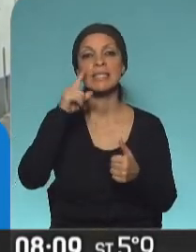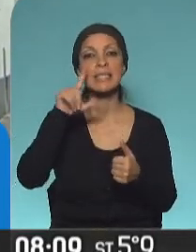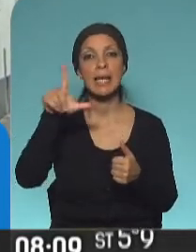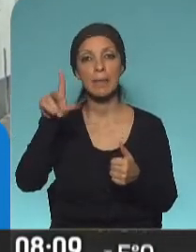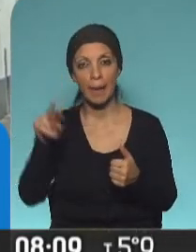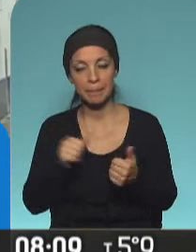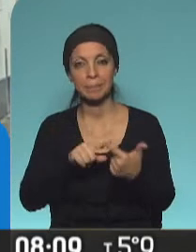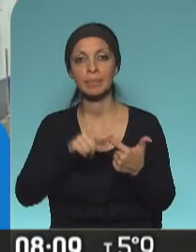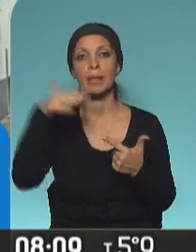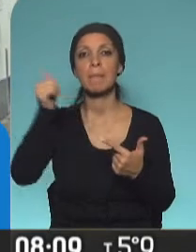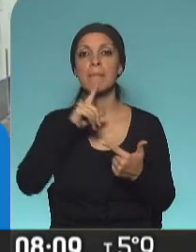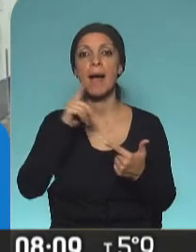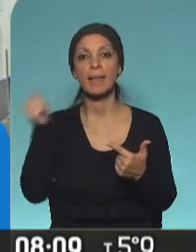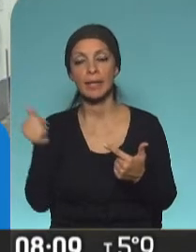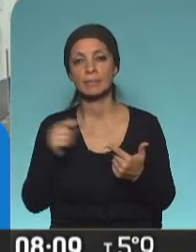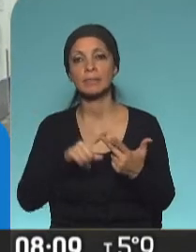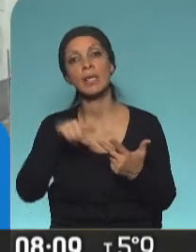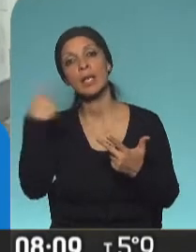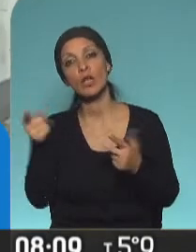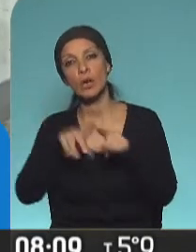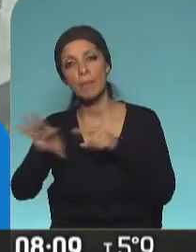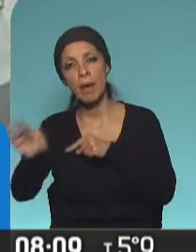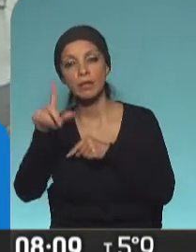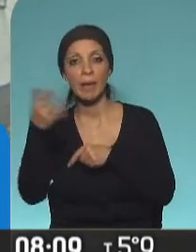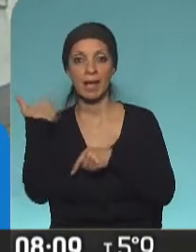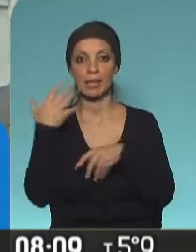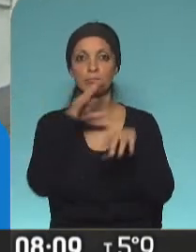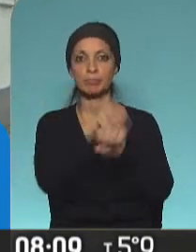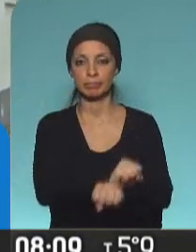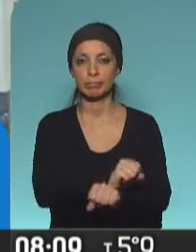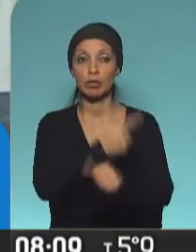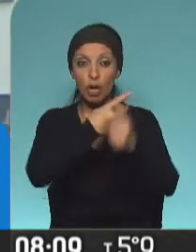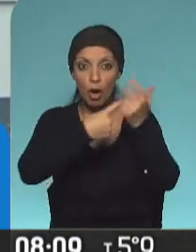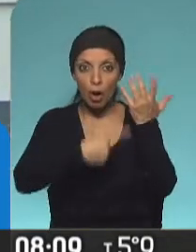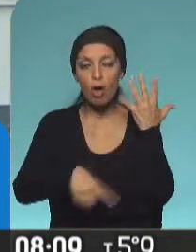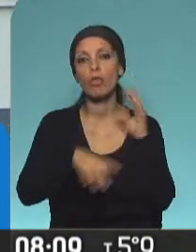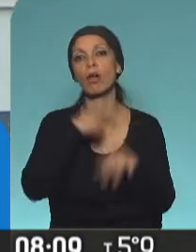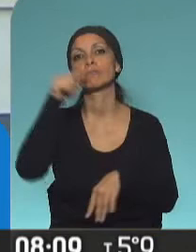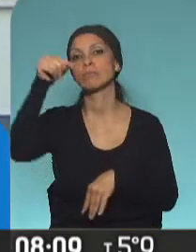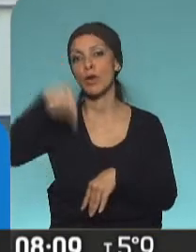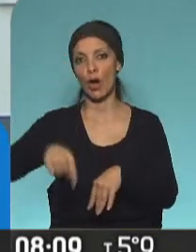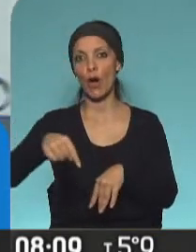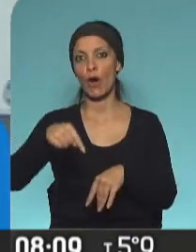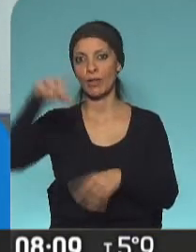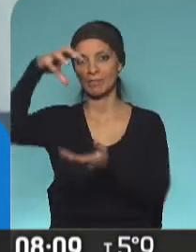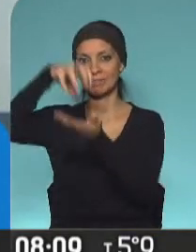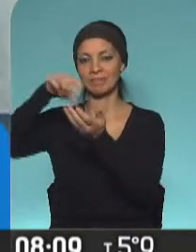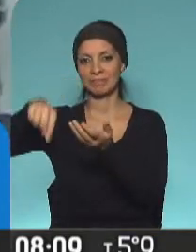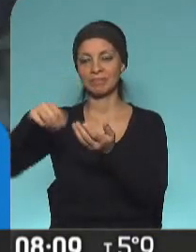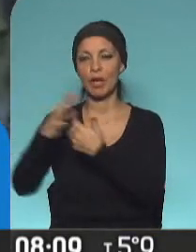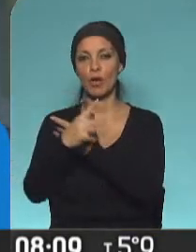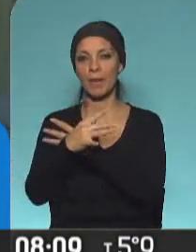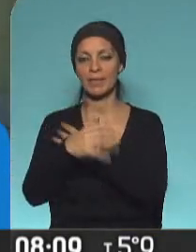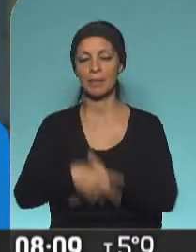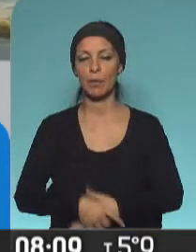y el otro hermano que la jornada de ayer también fue detenido y localizado por la policía todo esto tendrá que ocurrir aquí en los tribunales de lomas